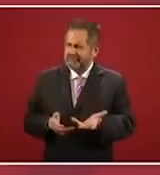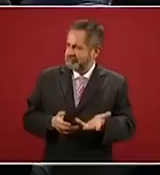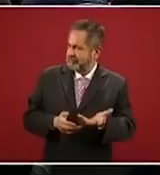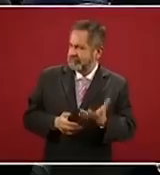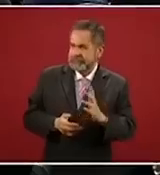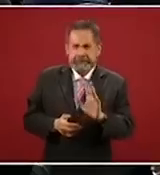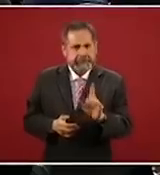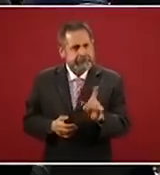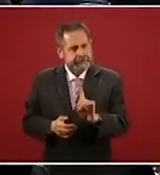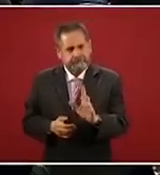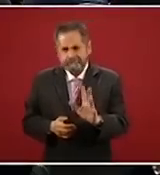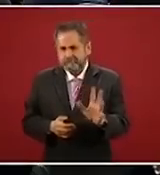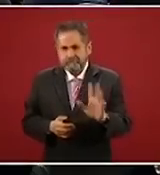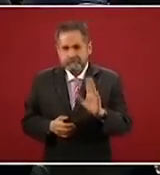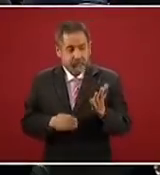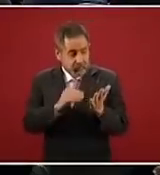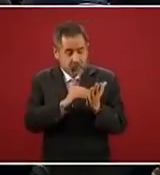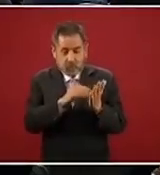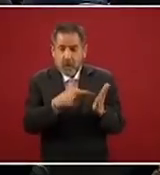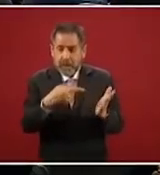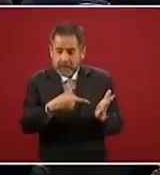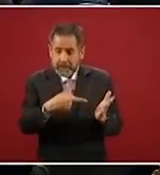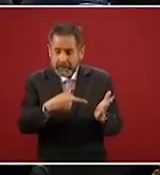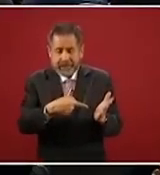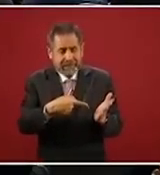Entonces, eso está vigente.